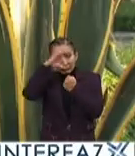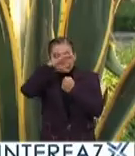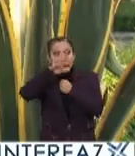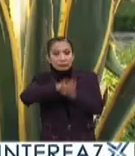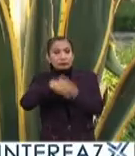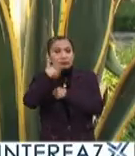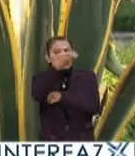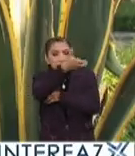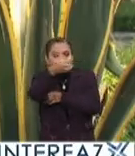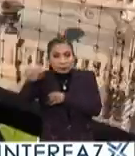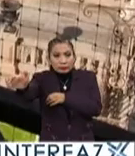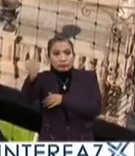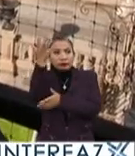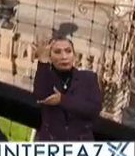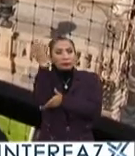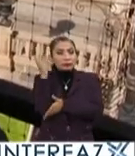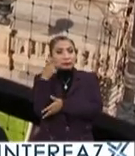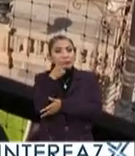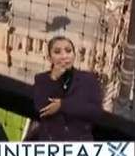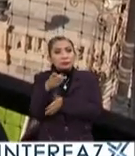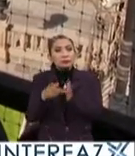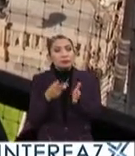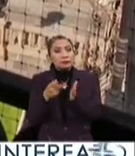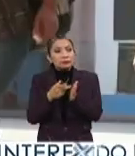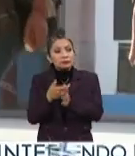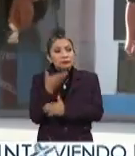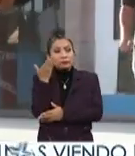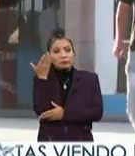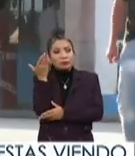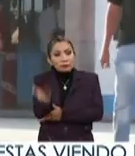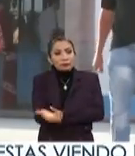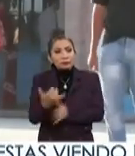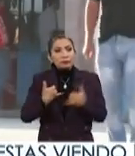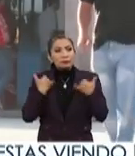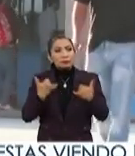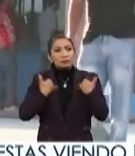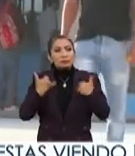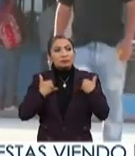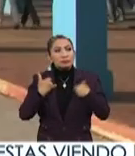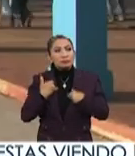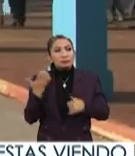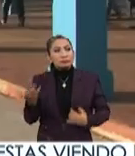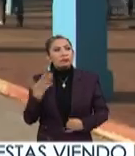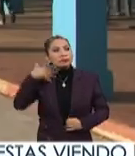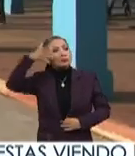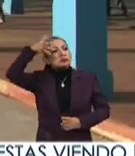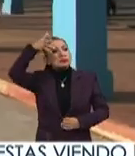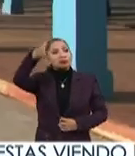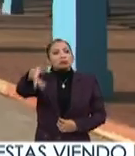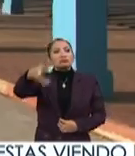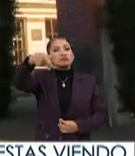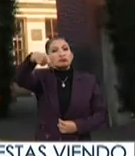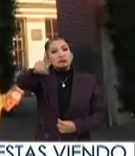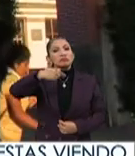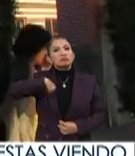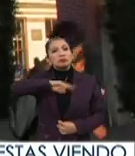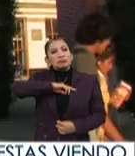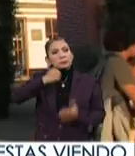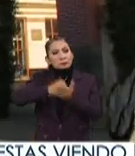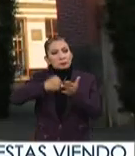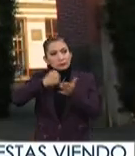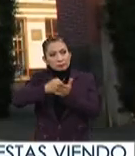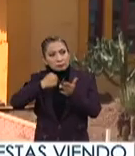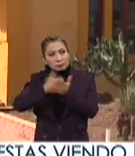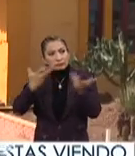torno a la agricultura, porque, insisto, pues ahora nos piden que a nuestros jóvenes también les hagamos ver hacia el futuro, pero estamos empeñados